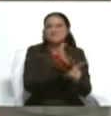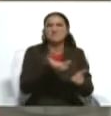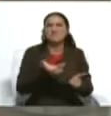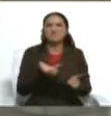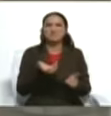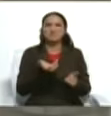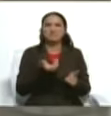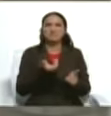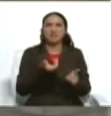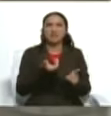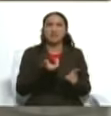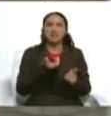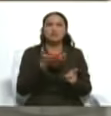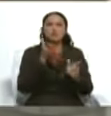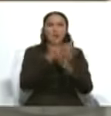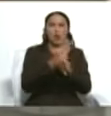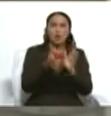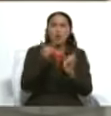de esa democracia.